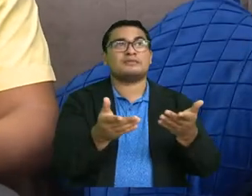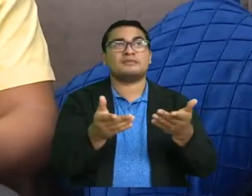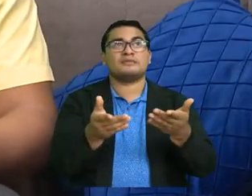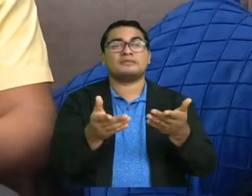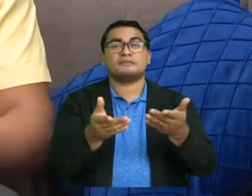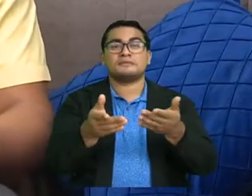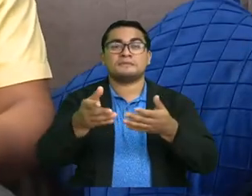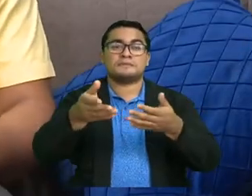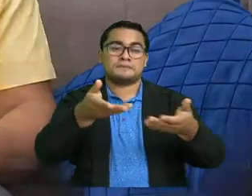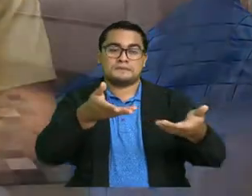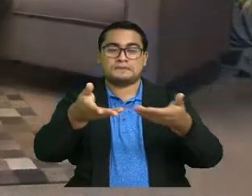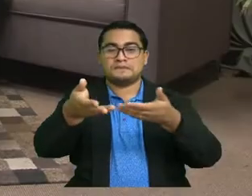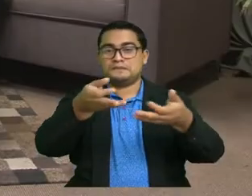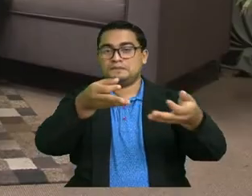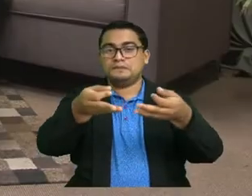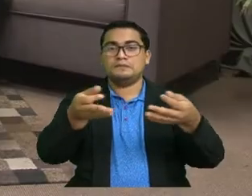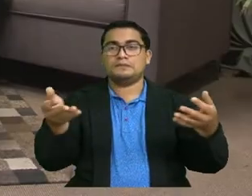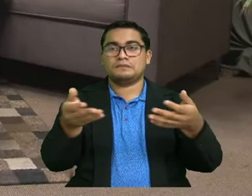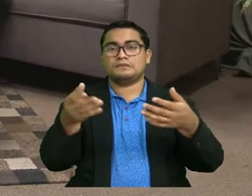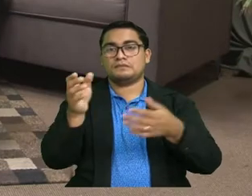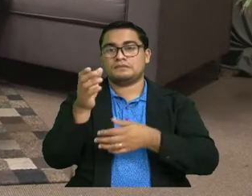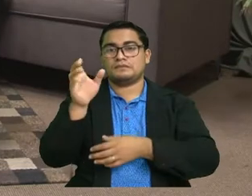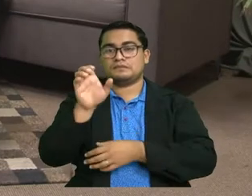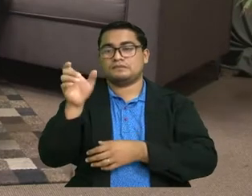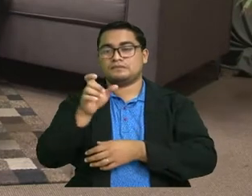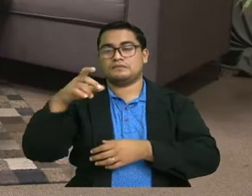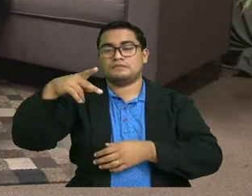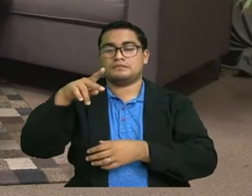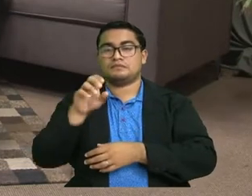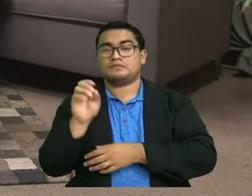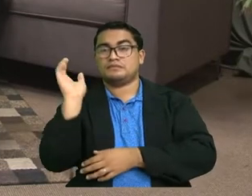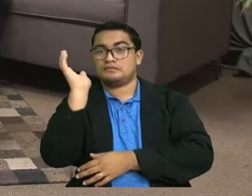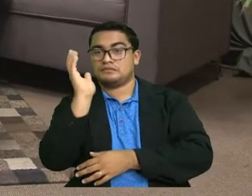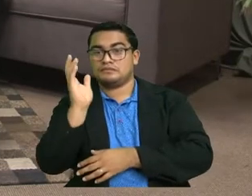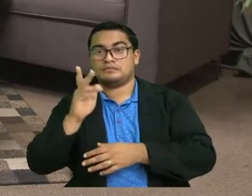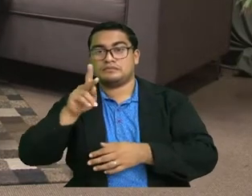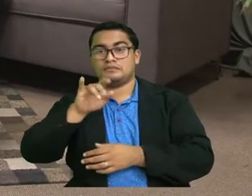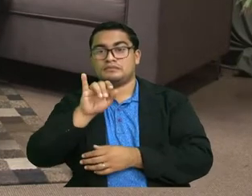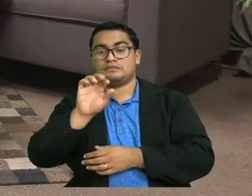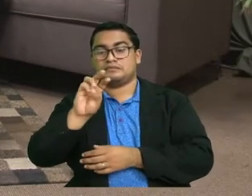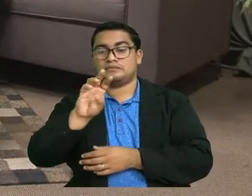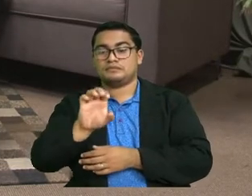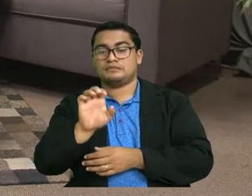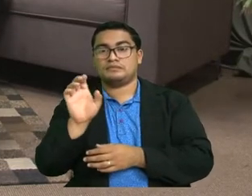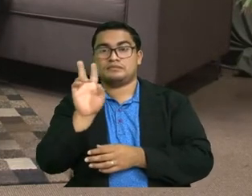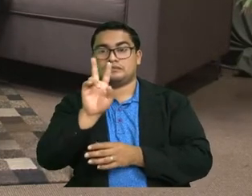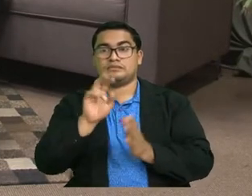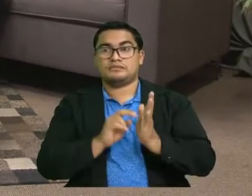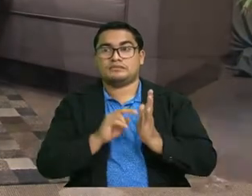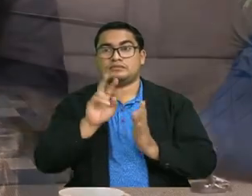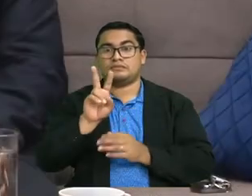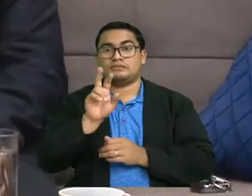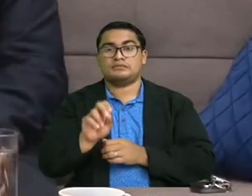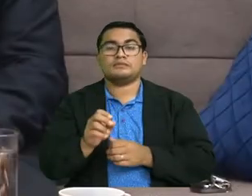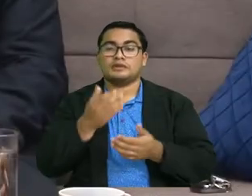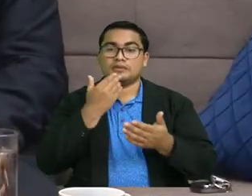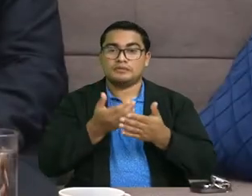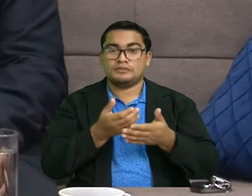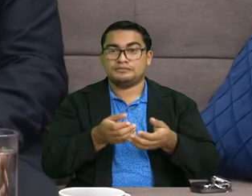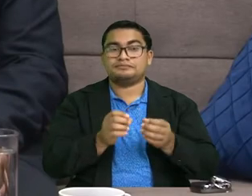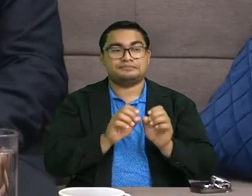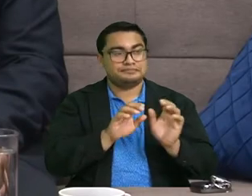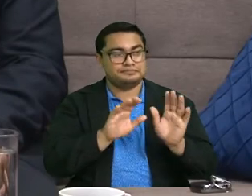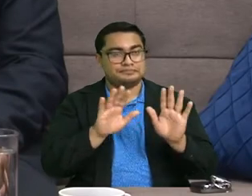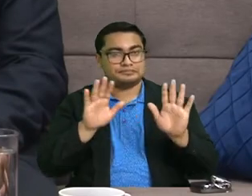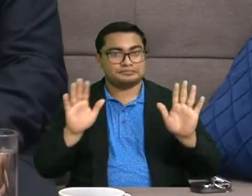nos comparte, expectativas de ExpoPyme 2020. Muchas gracias, Elmer. Muy buenos días a los estimados televidentes que